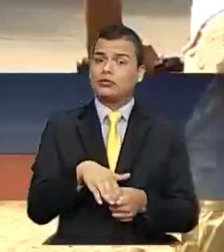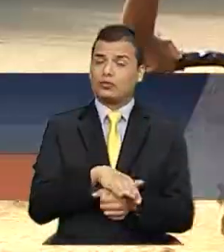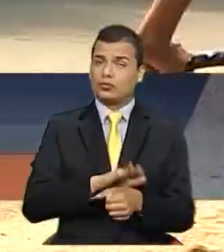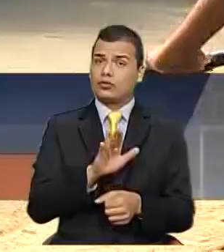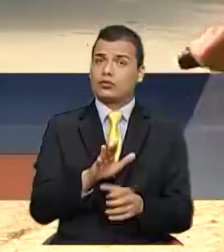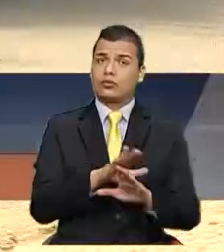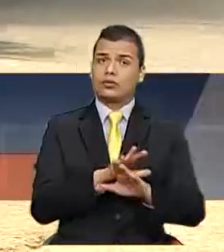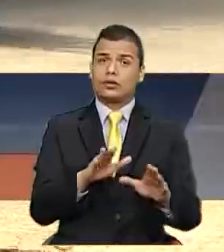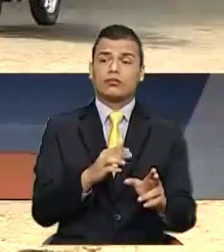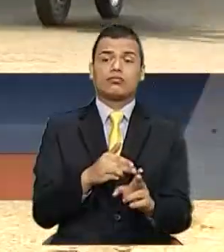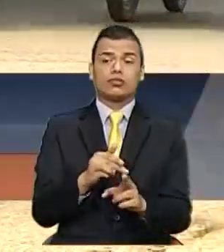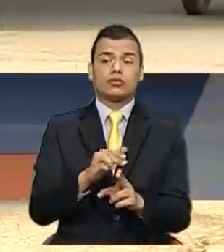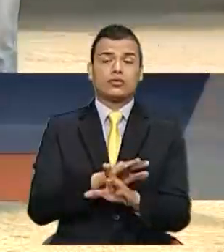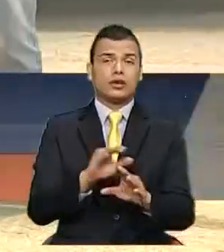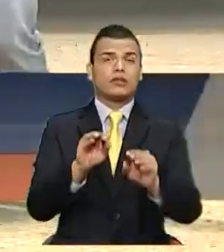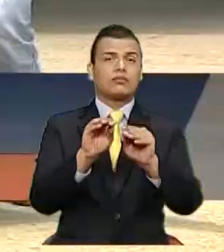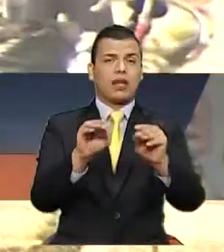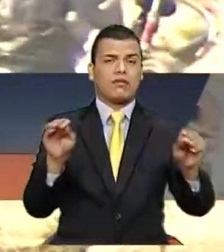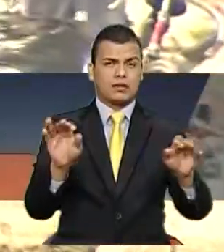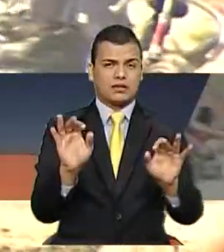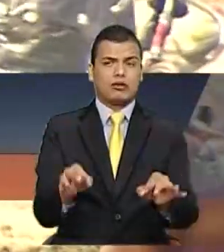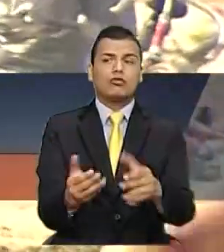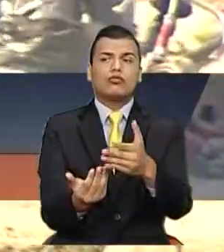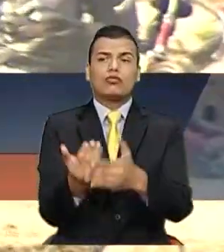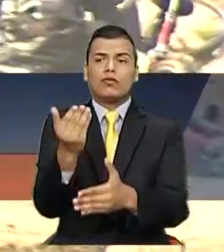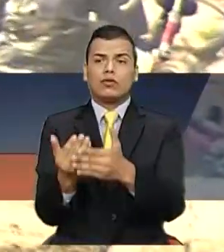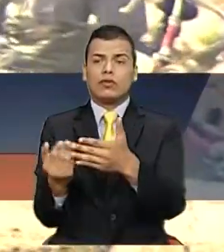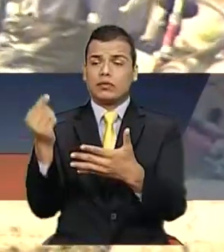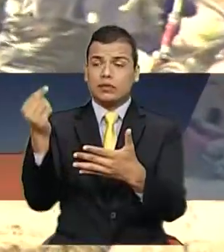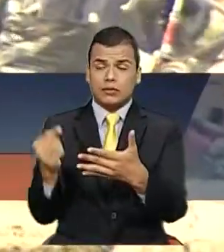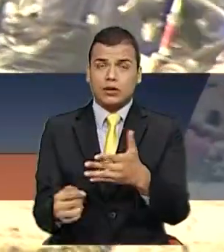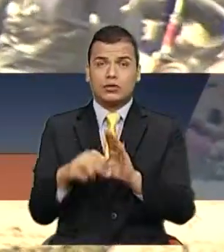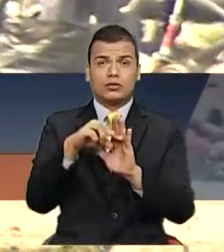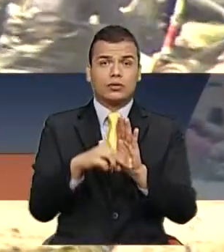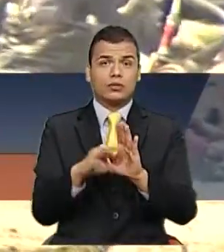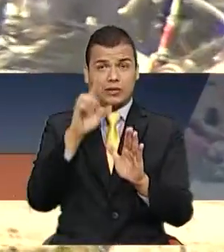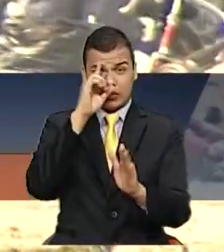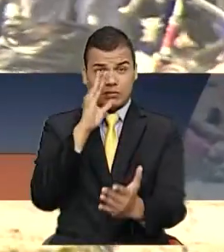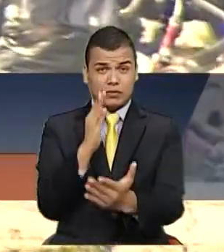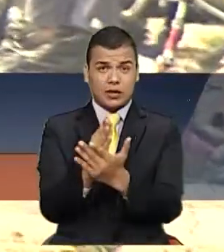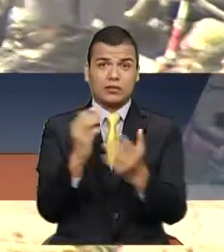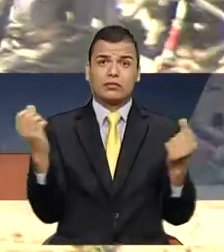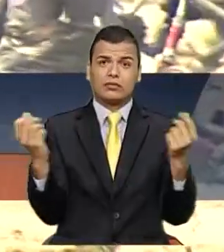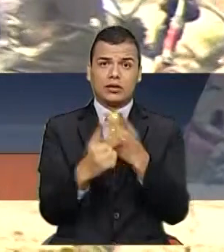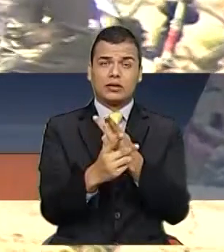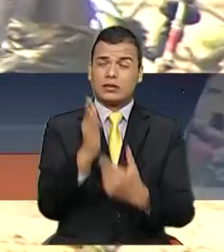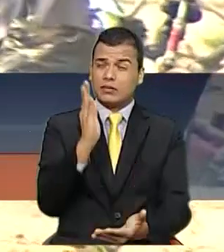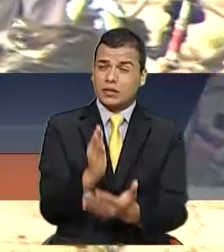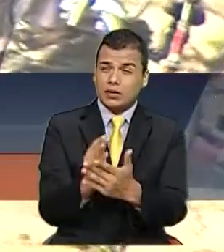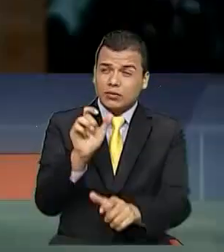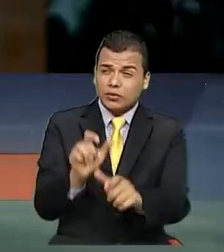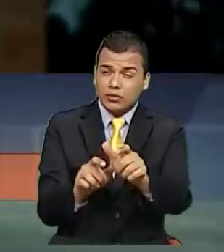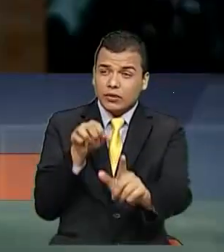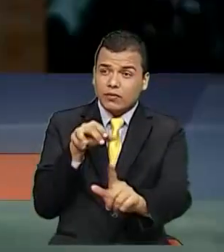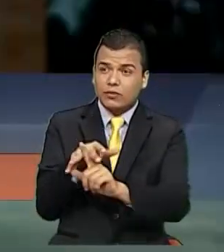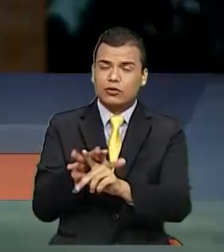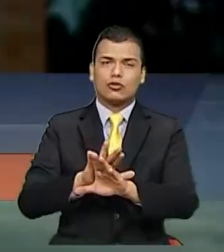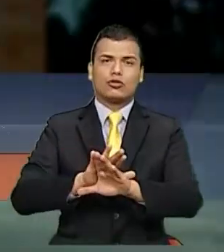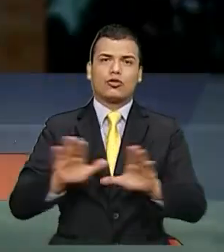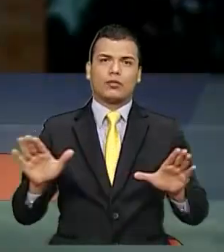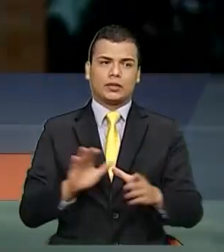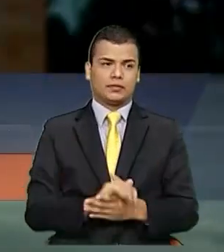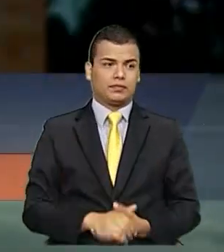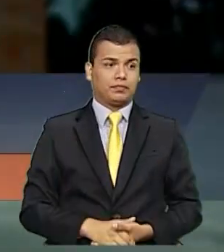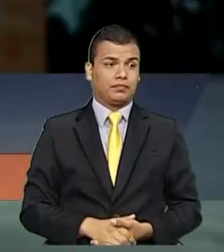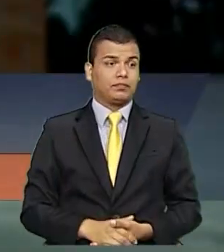la que en los próximos días se anunciarán nuevas medidas que impidan que la ola de violencia deje más víctimas. Pues